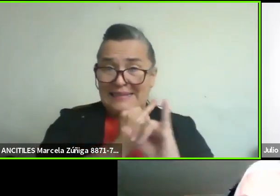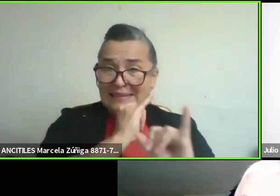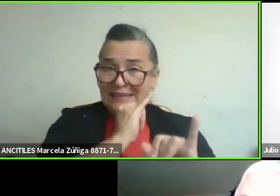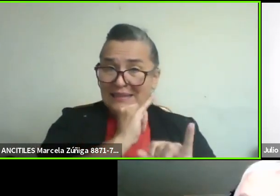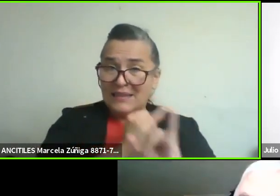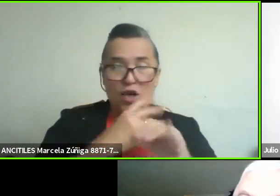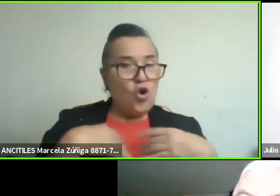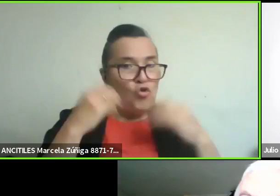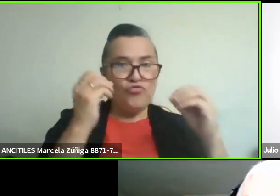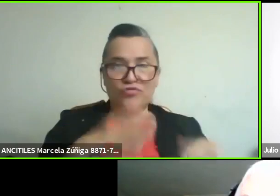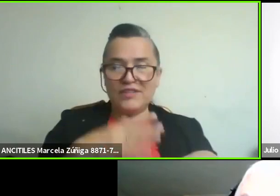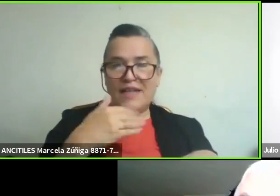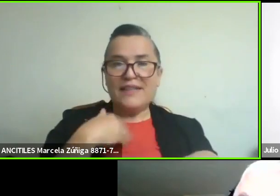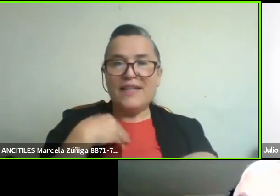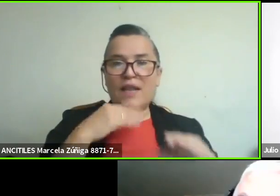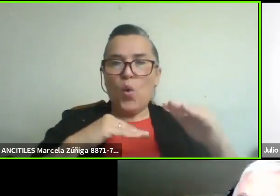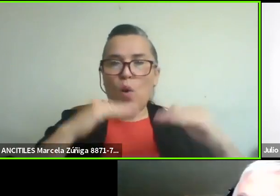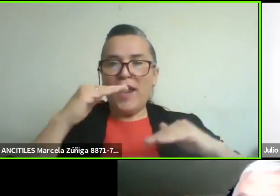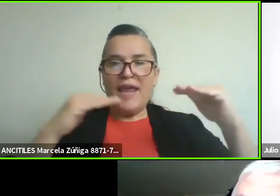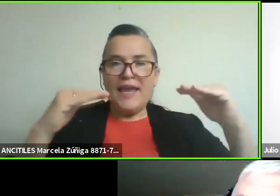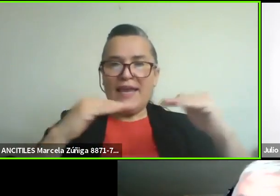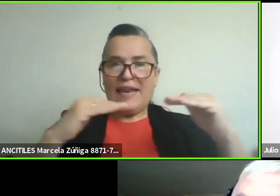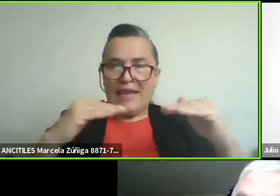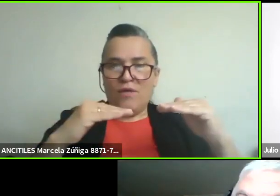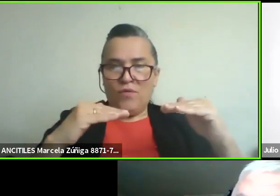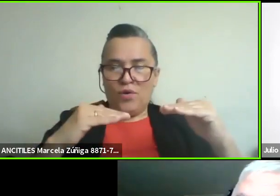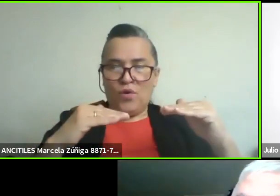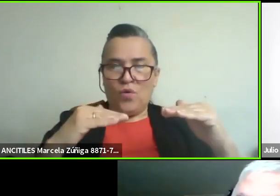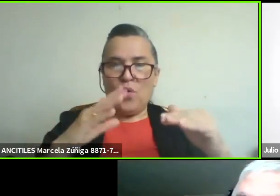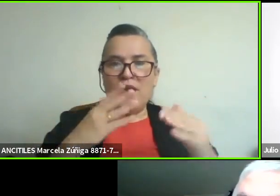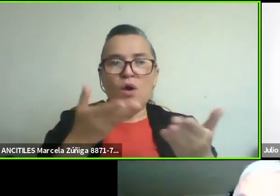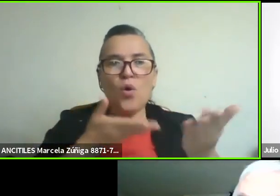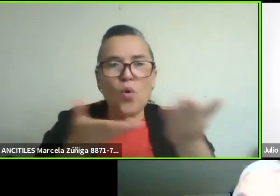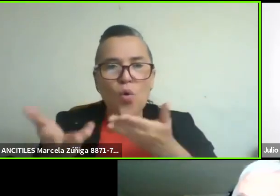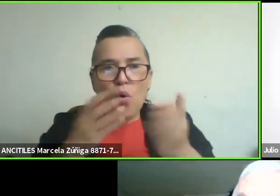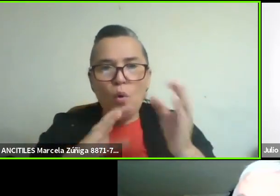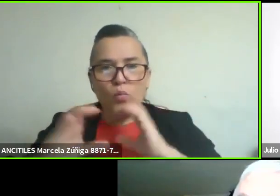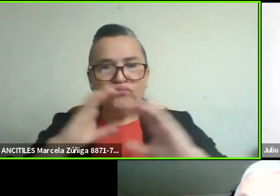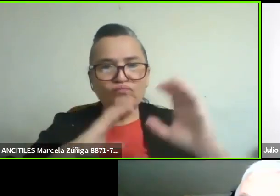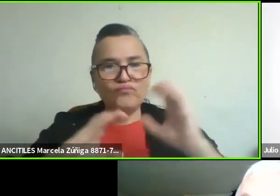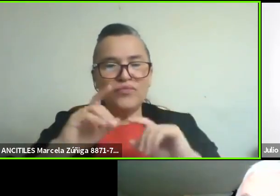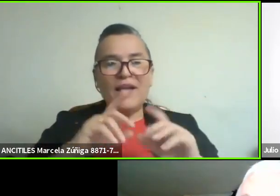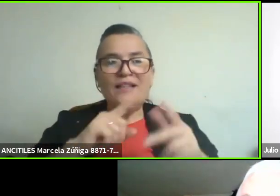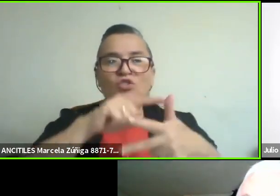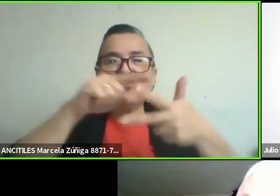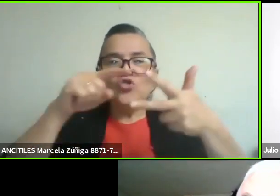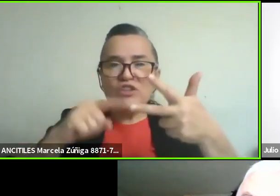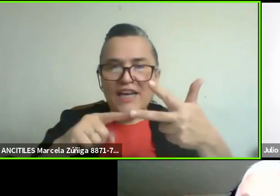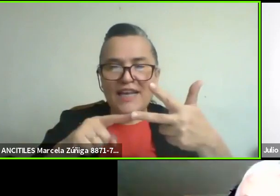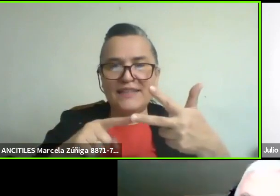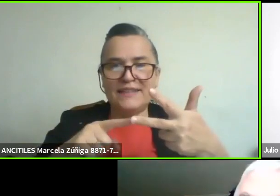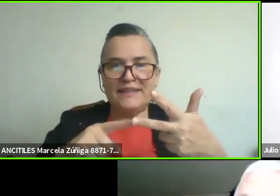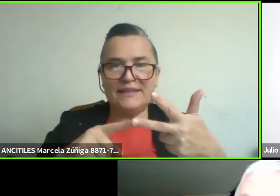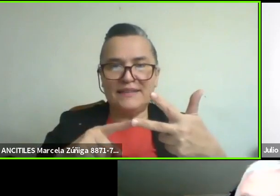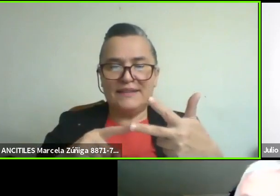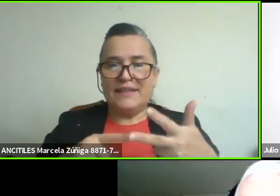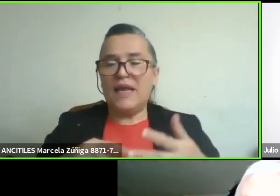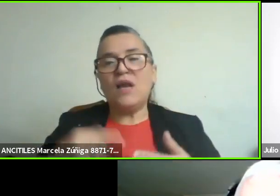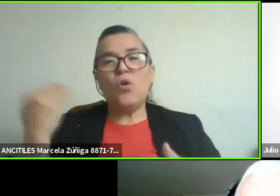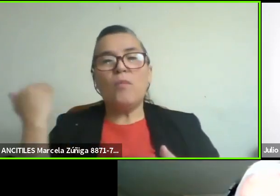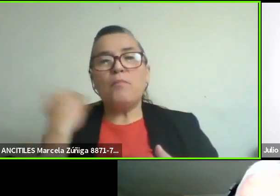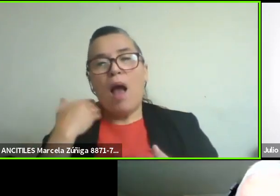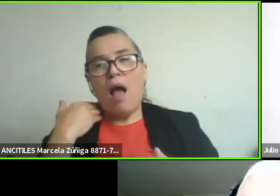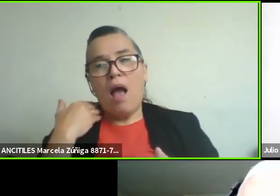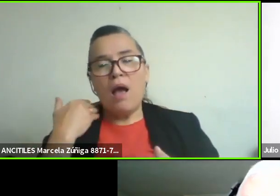renuncien a tener un equilibrio y una intercomunicación entre esos tres pilares fundamentales y no caigamos en